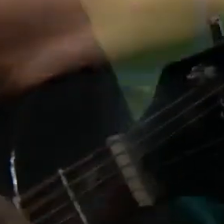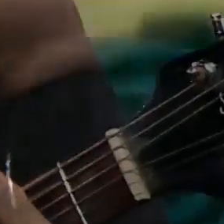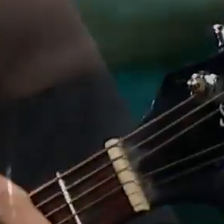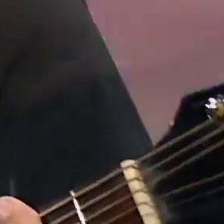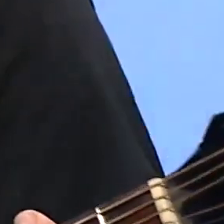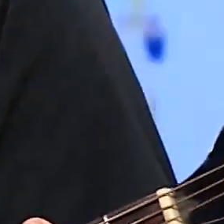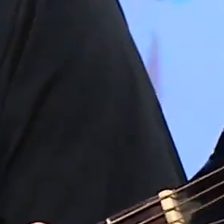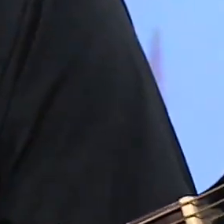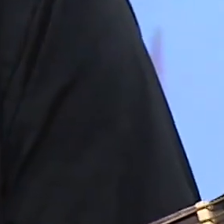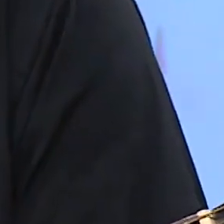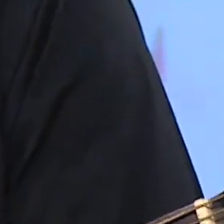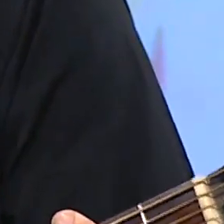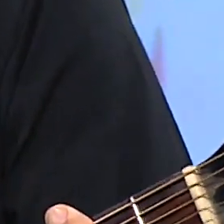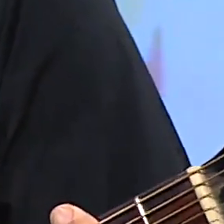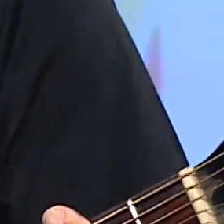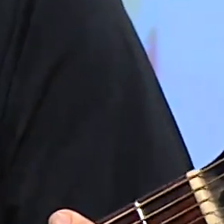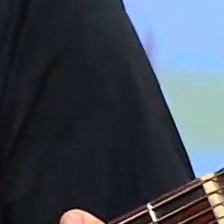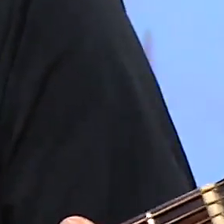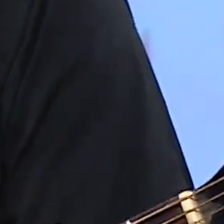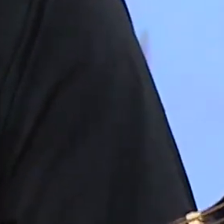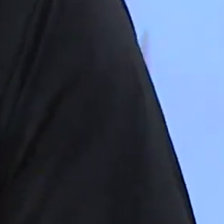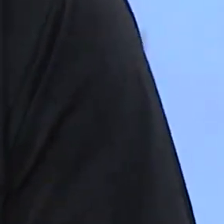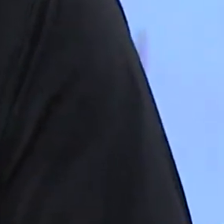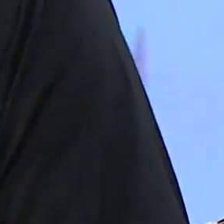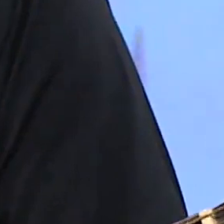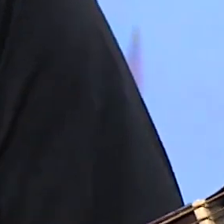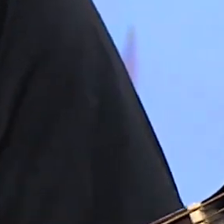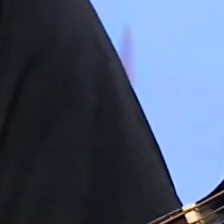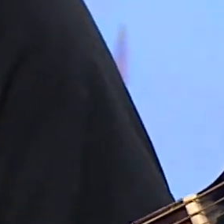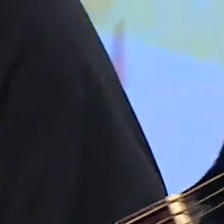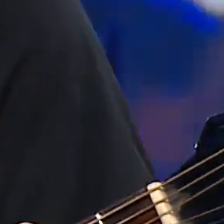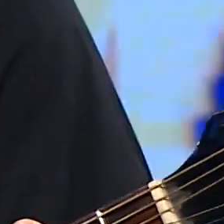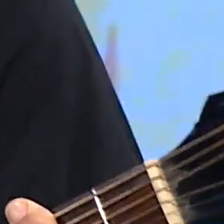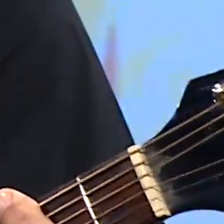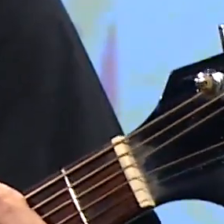bandera negra, pueblo que sufrió